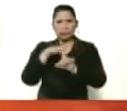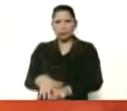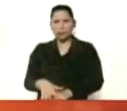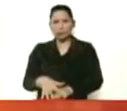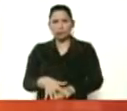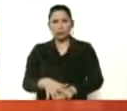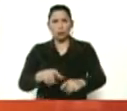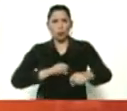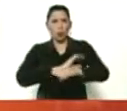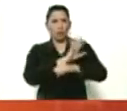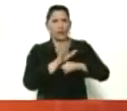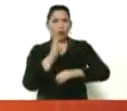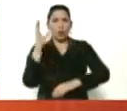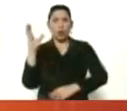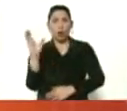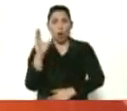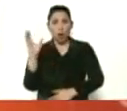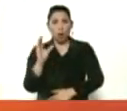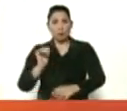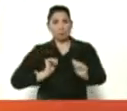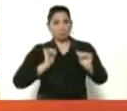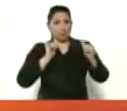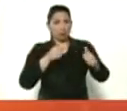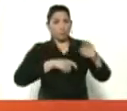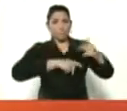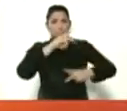COVID desde Colombia. Pero desde que arrancó este plan,